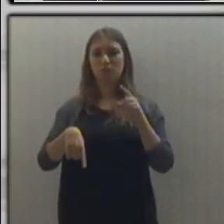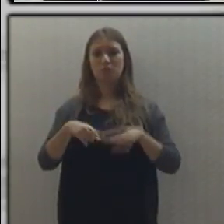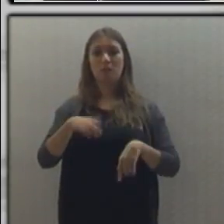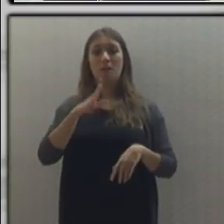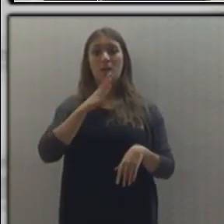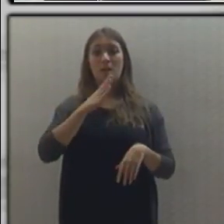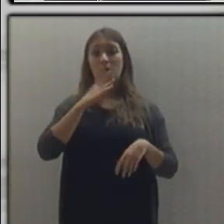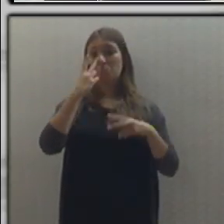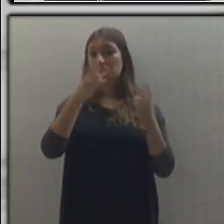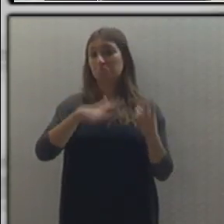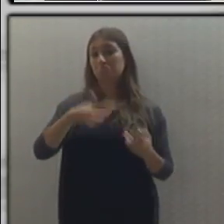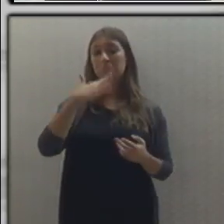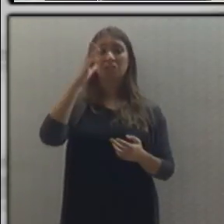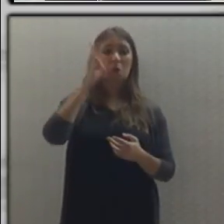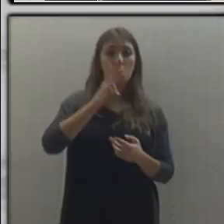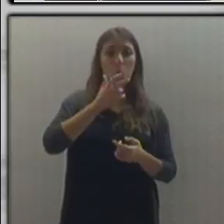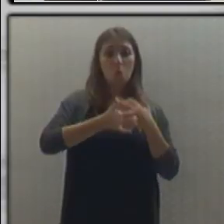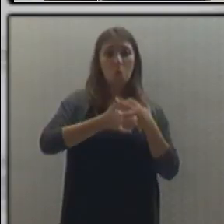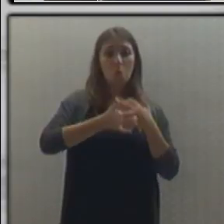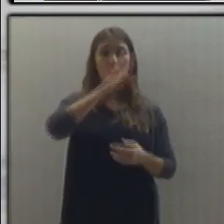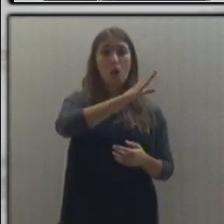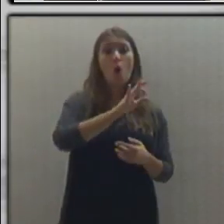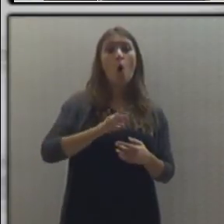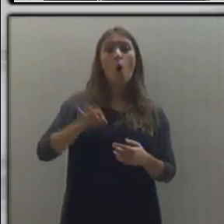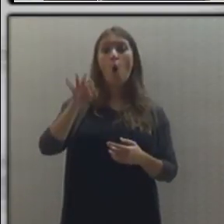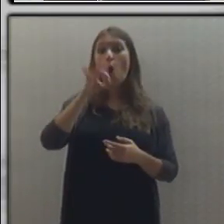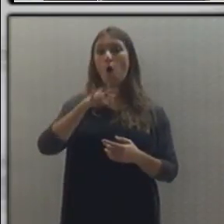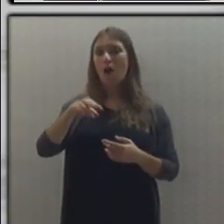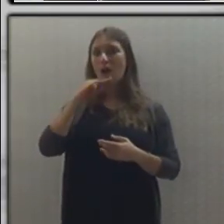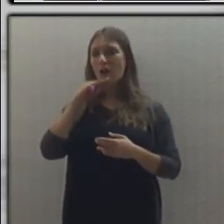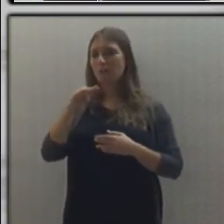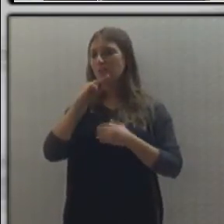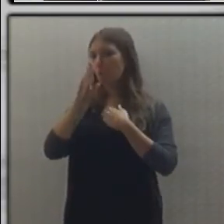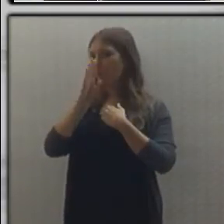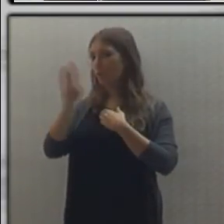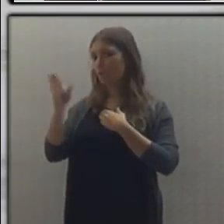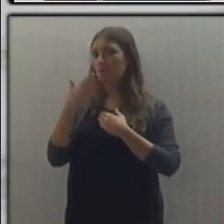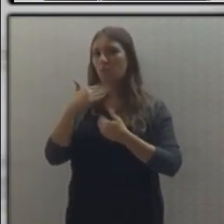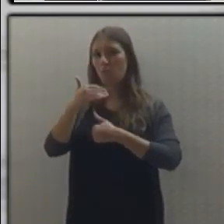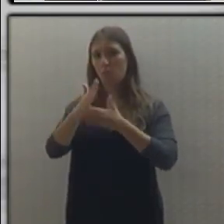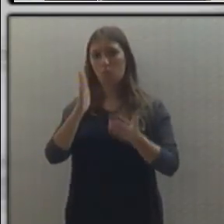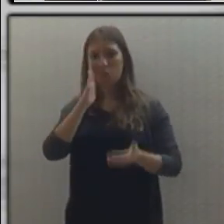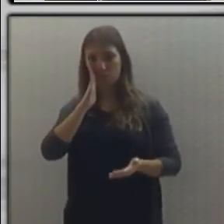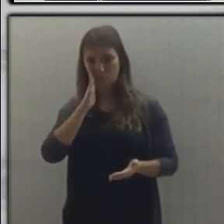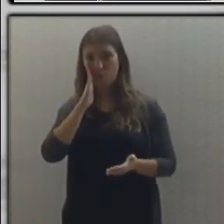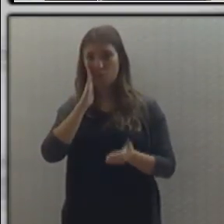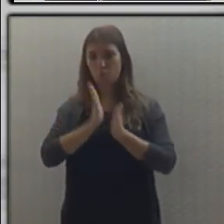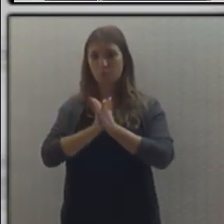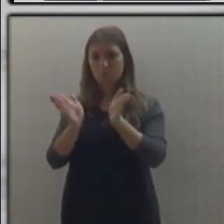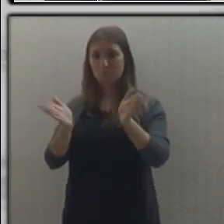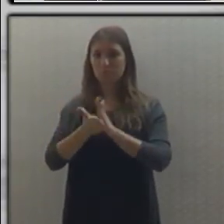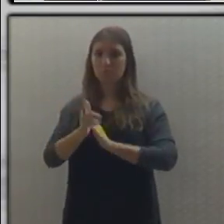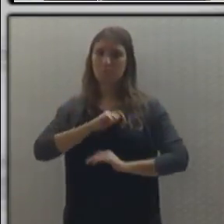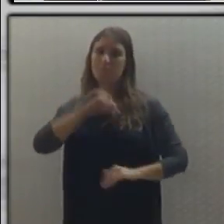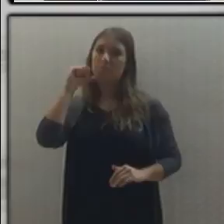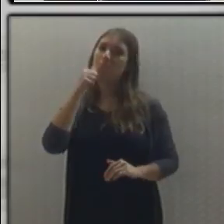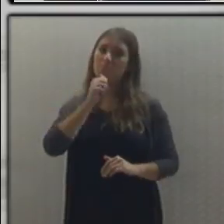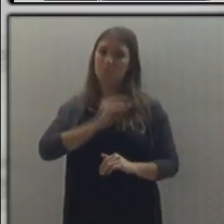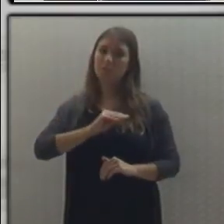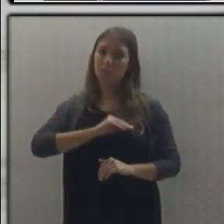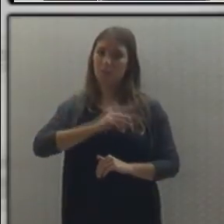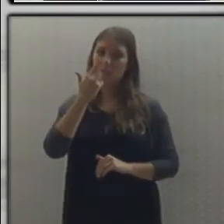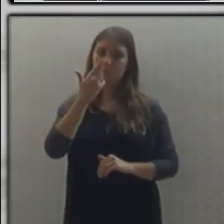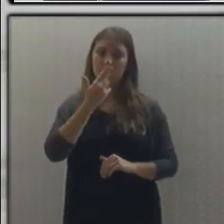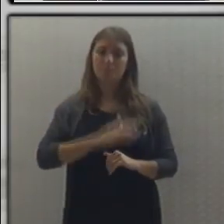la vivienda, es decir, hacia el salón y la cocina, o a través del aseo al dormitorio directamente, permitiendo una privacidad bastante